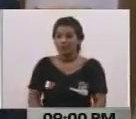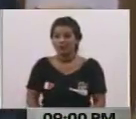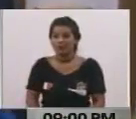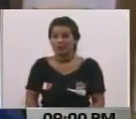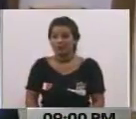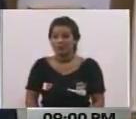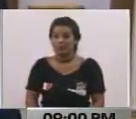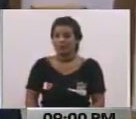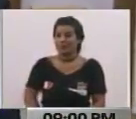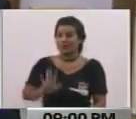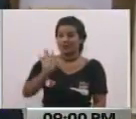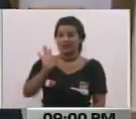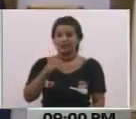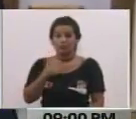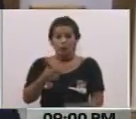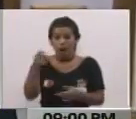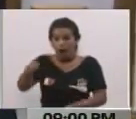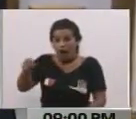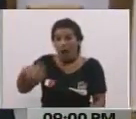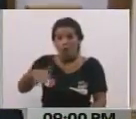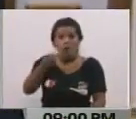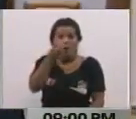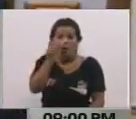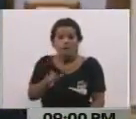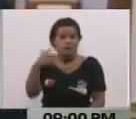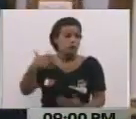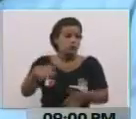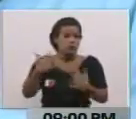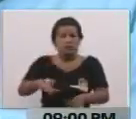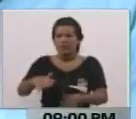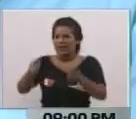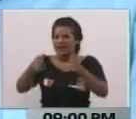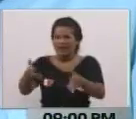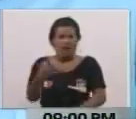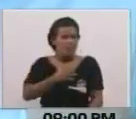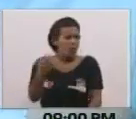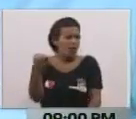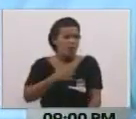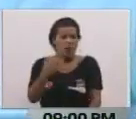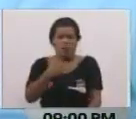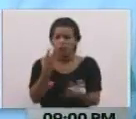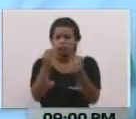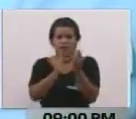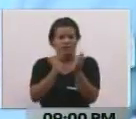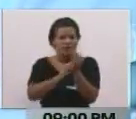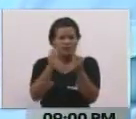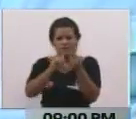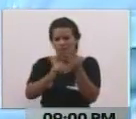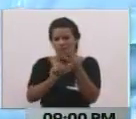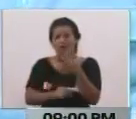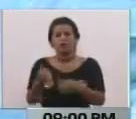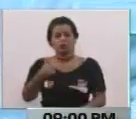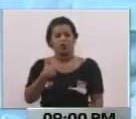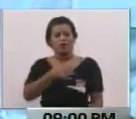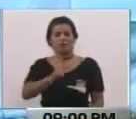Estoy con un hombre que lo ha tenido todo. Ha tenido todos los mejores campeonatos y bueno, yo quiero eso,